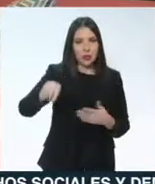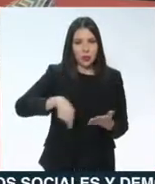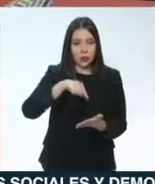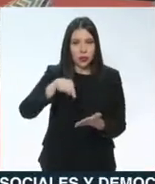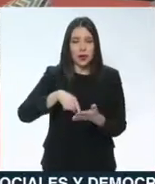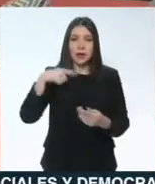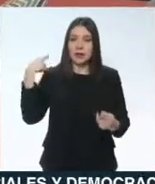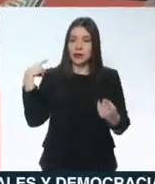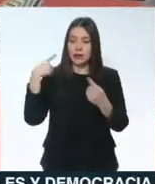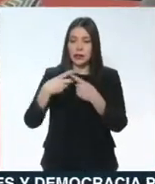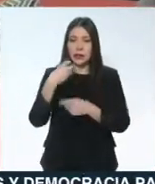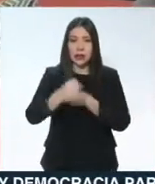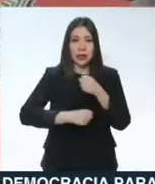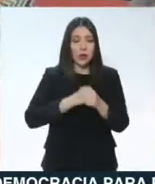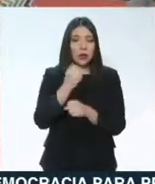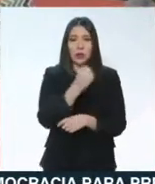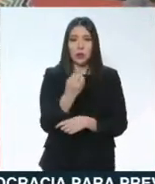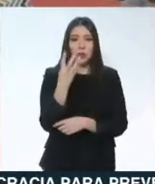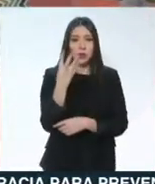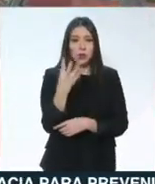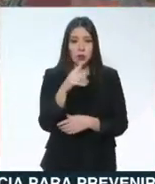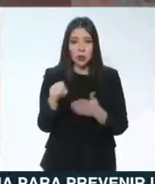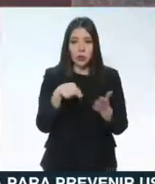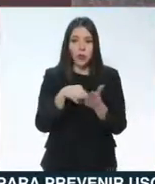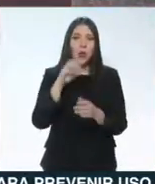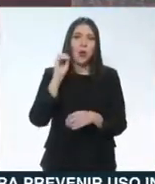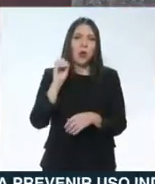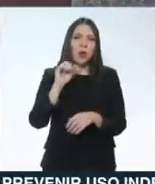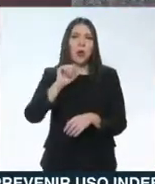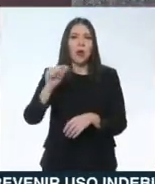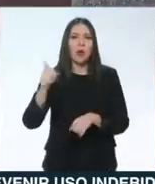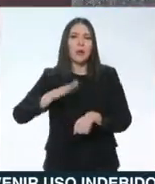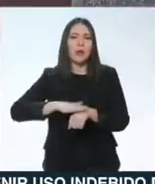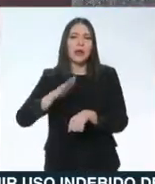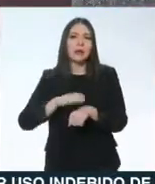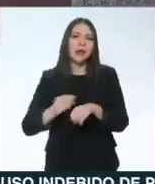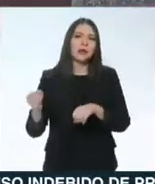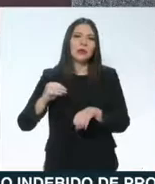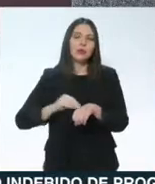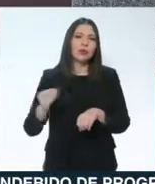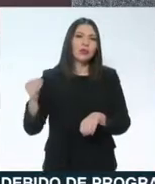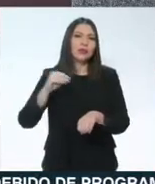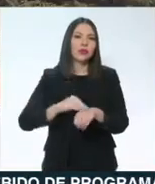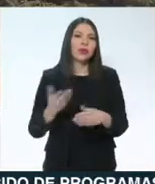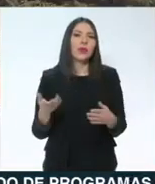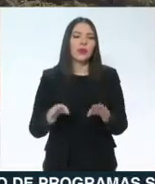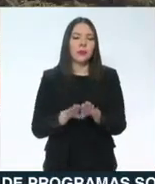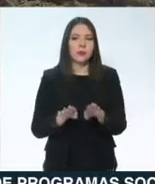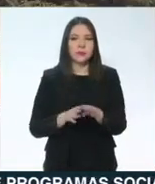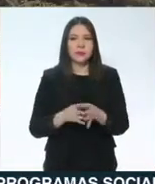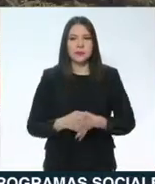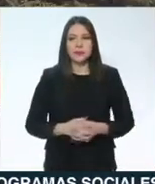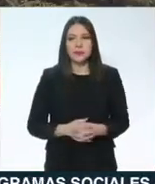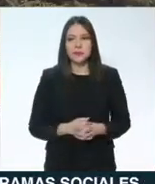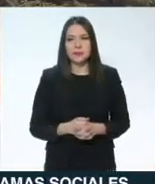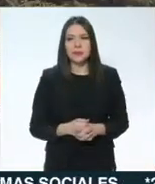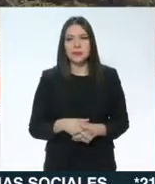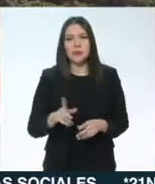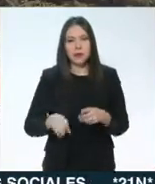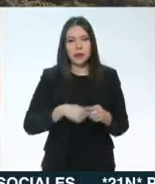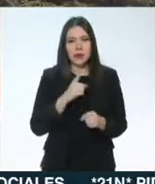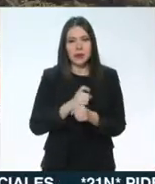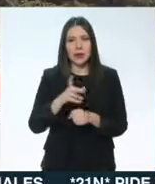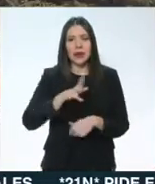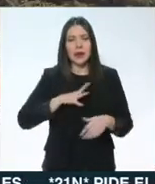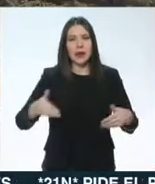todo el año se trabaje solamente en estos 4 recintos o se irán agregando más a lo largo del año? Pues por principio tenemos el proyecto de Teatro en Plazas